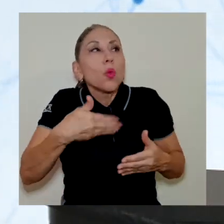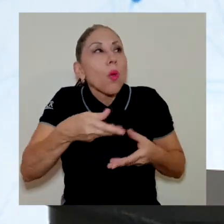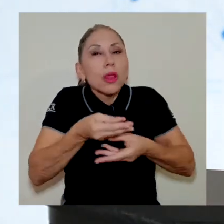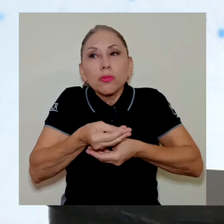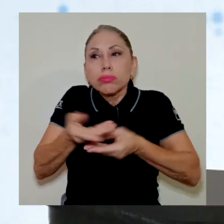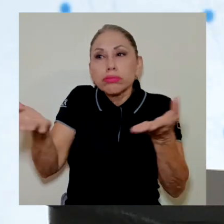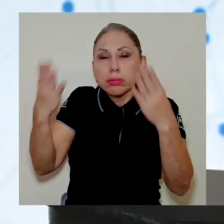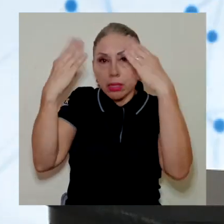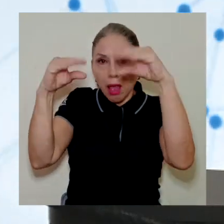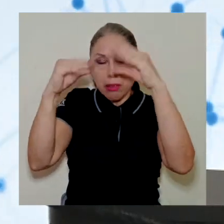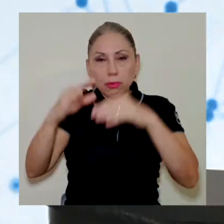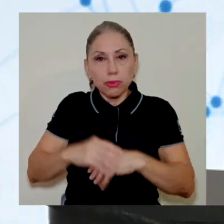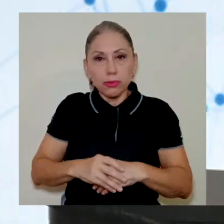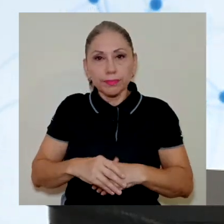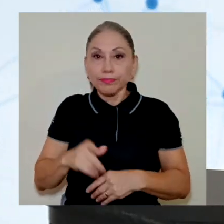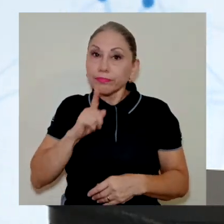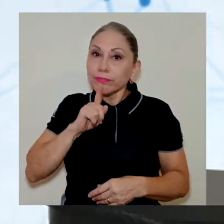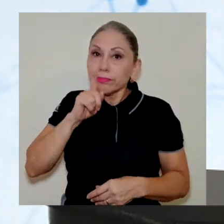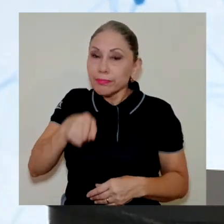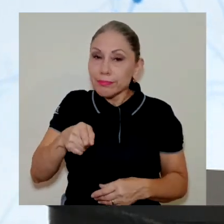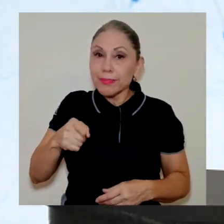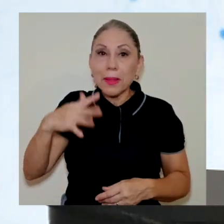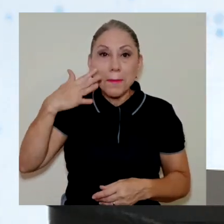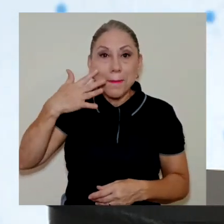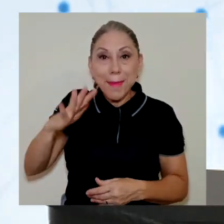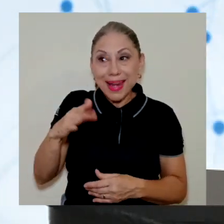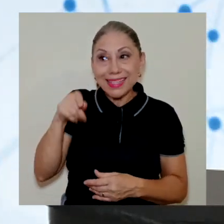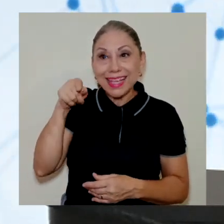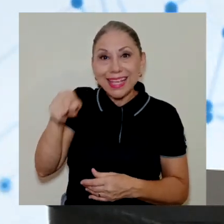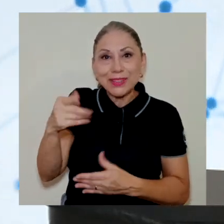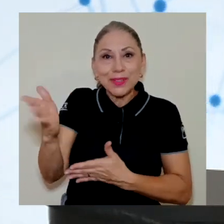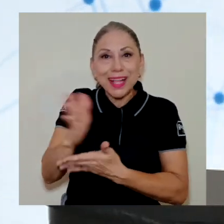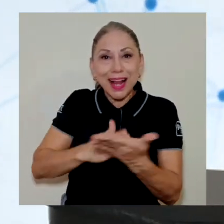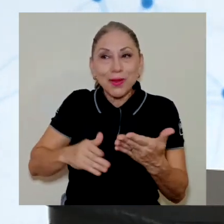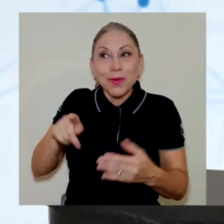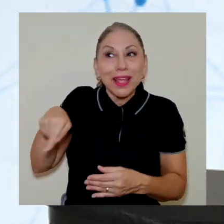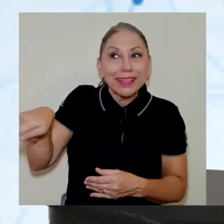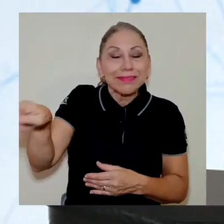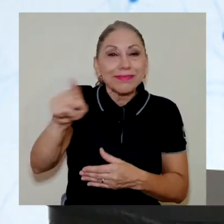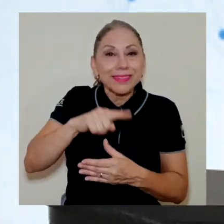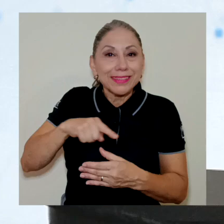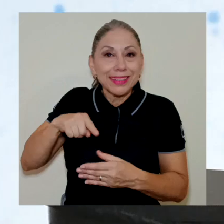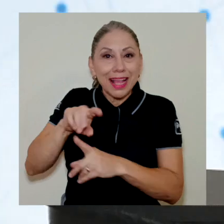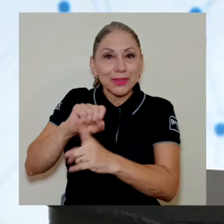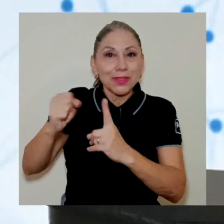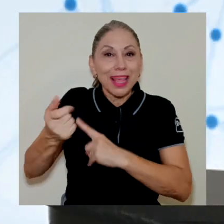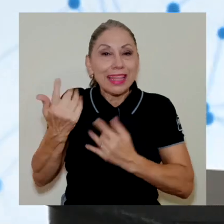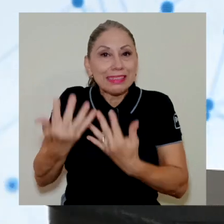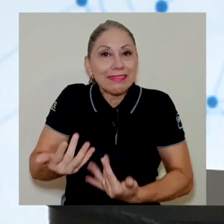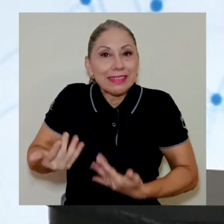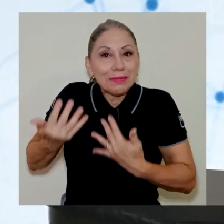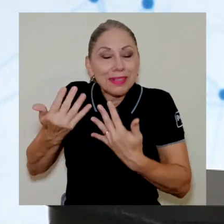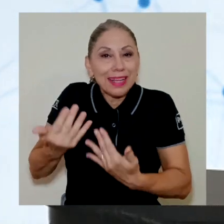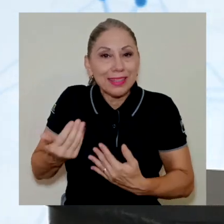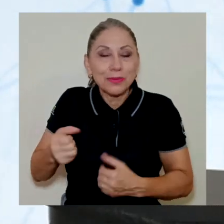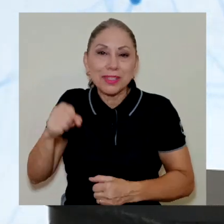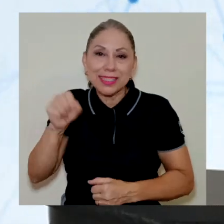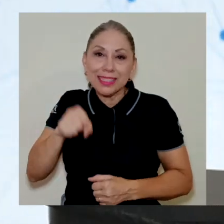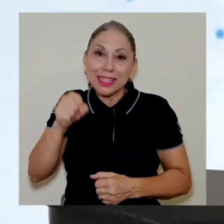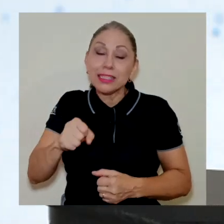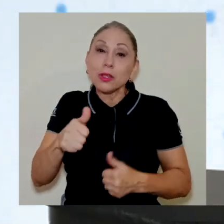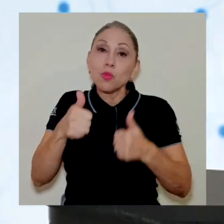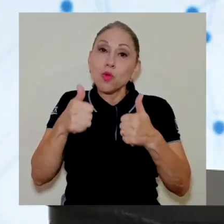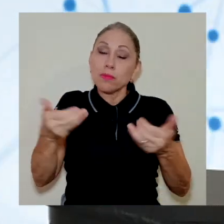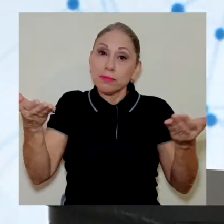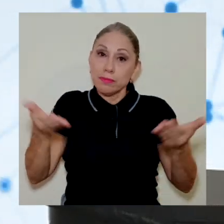O sea, realmente pareciera que era algo que estaban esperando en general la sociedad costarricense, porque sí ha sido